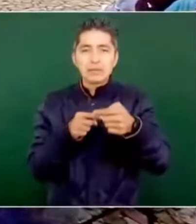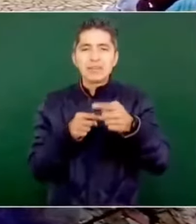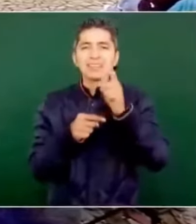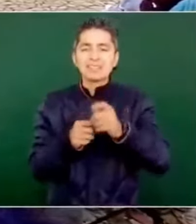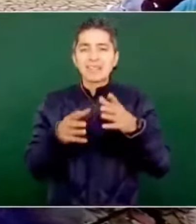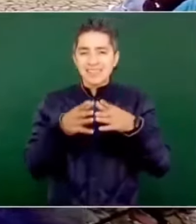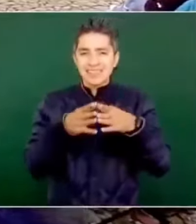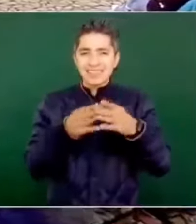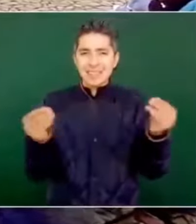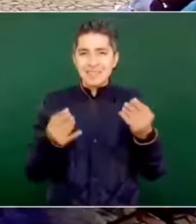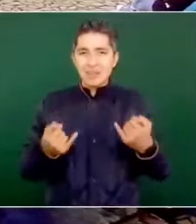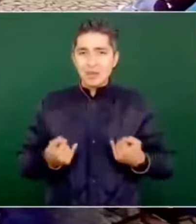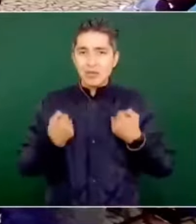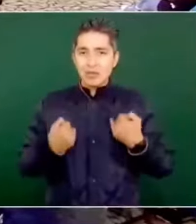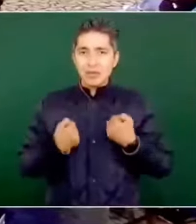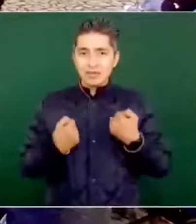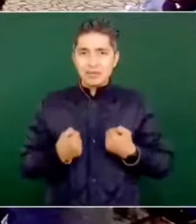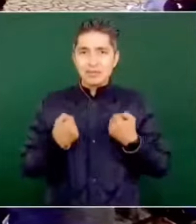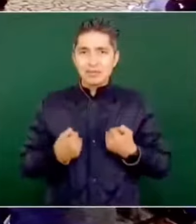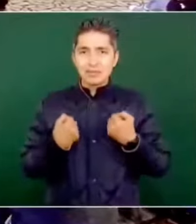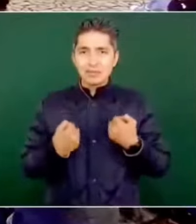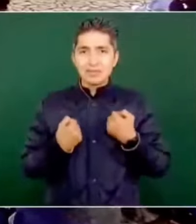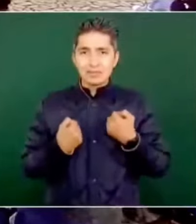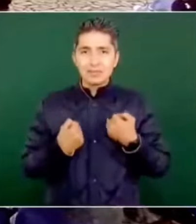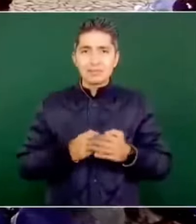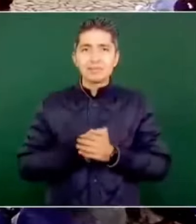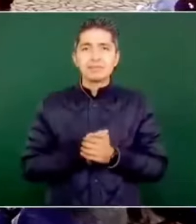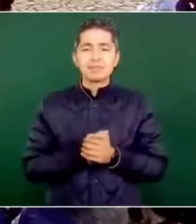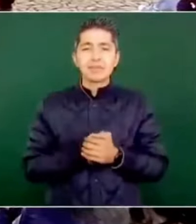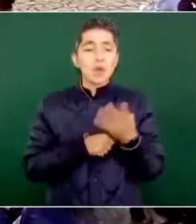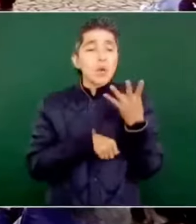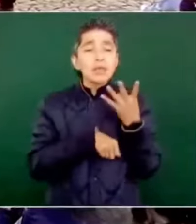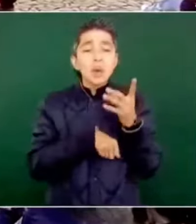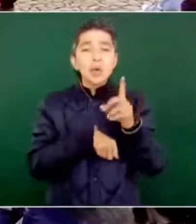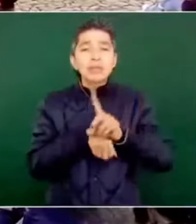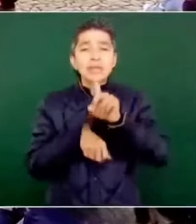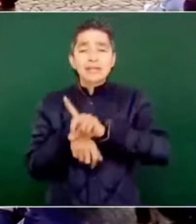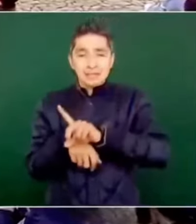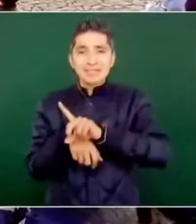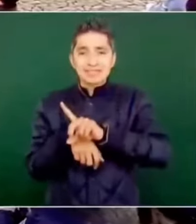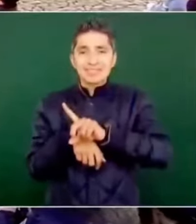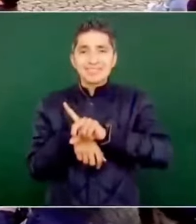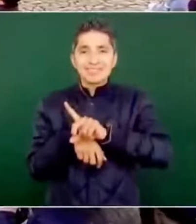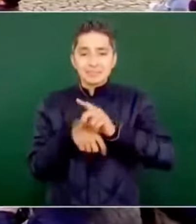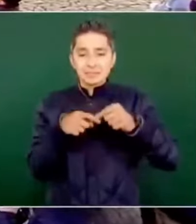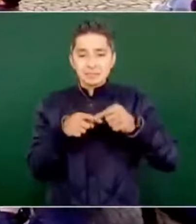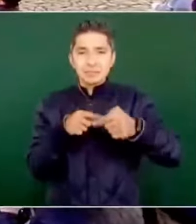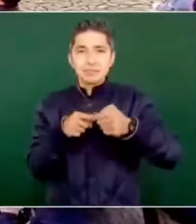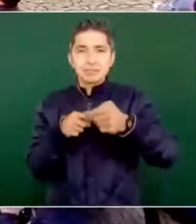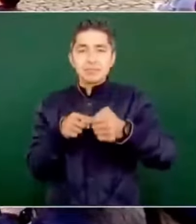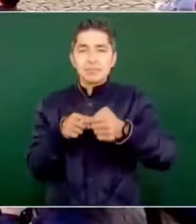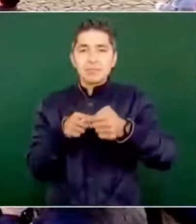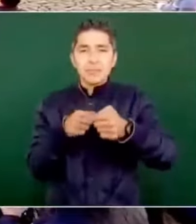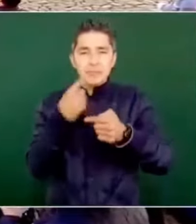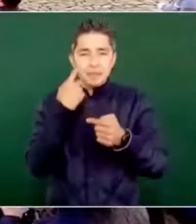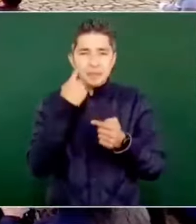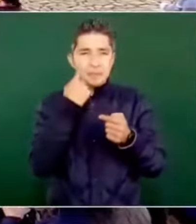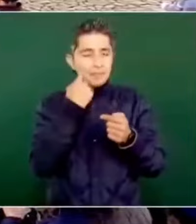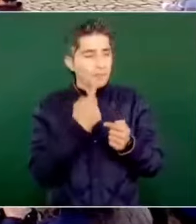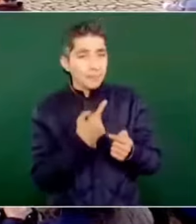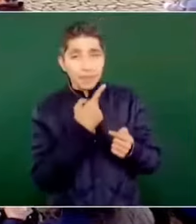desaparición de los jóvenes 4 días después entonces aquí